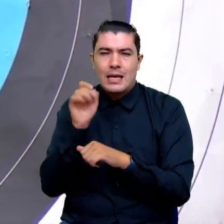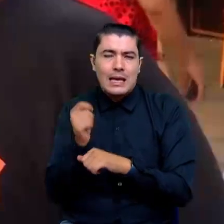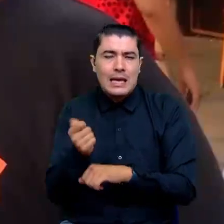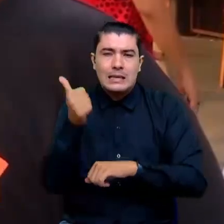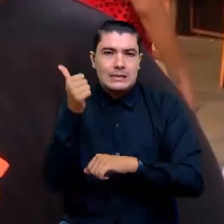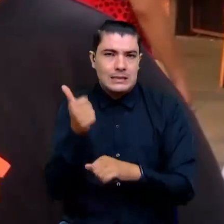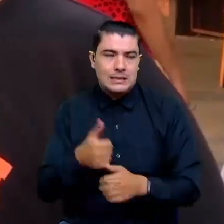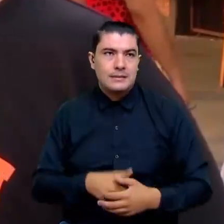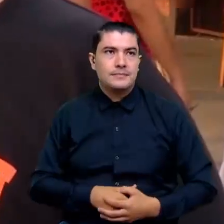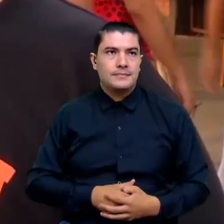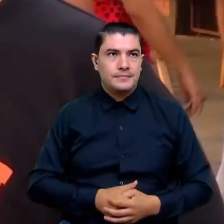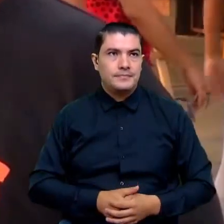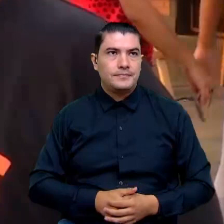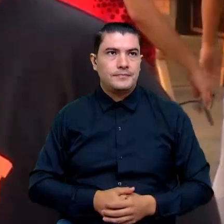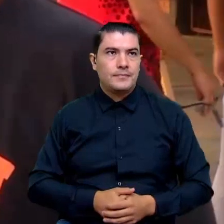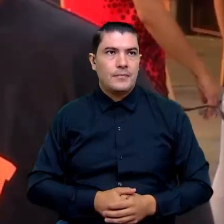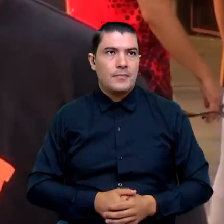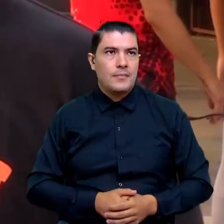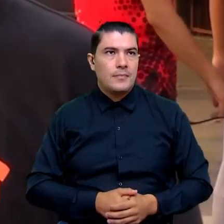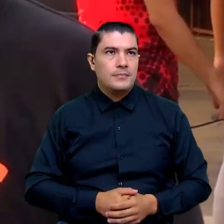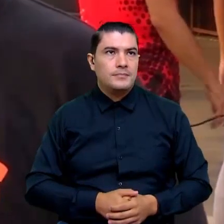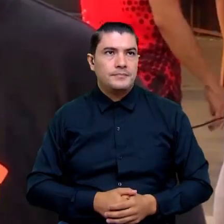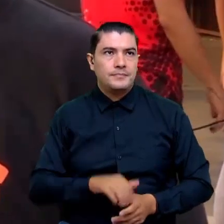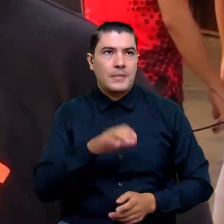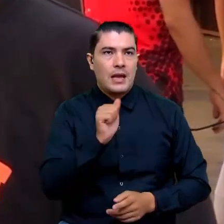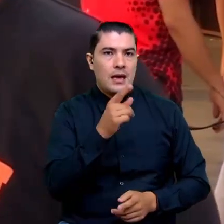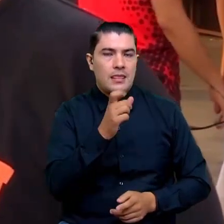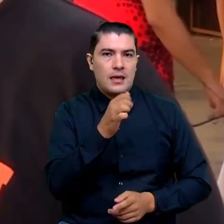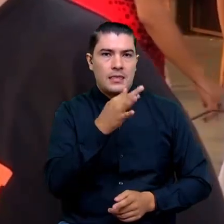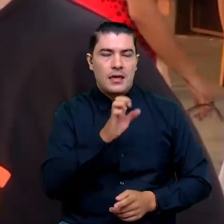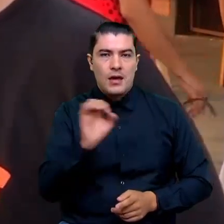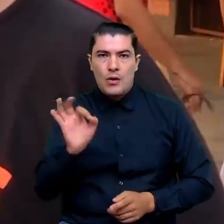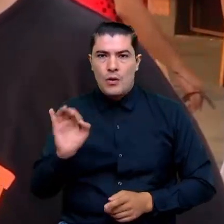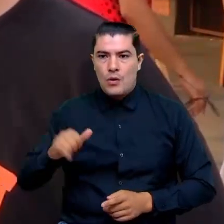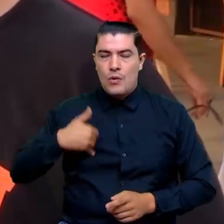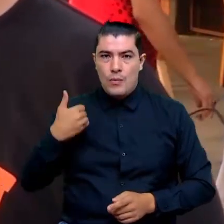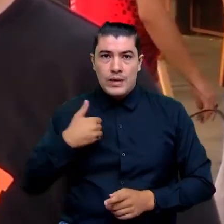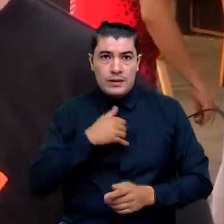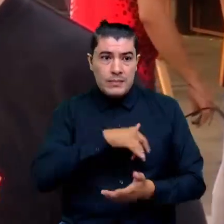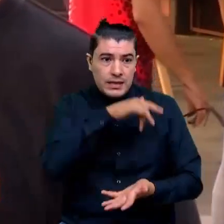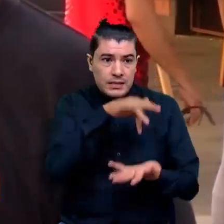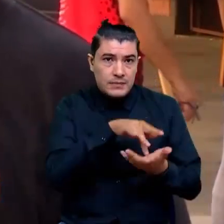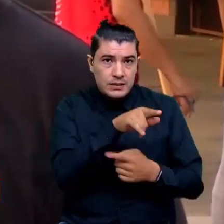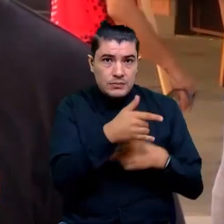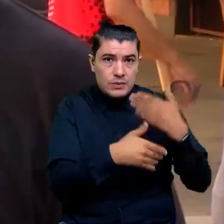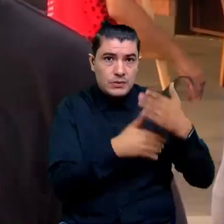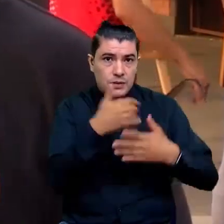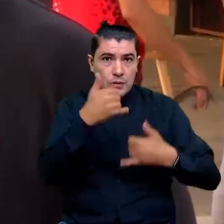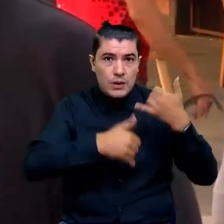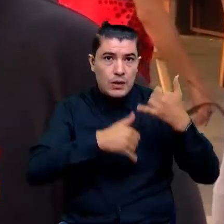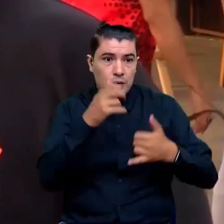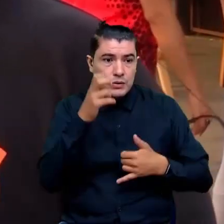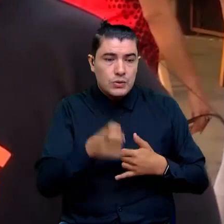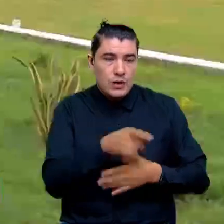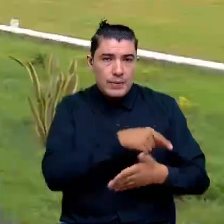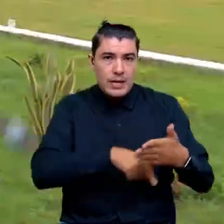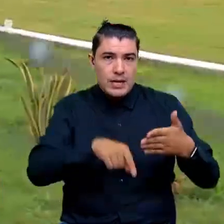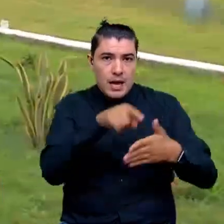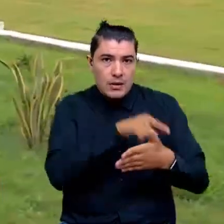para terminar la selección cadete y juvenil que iba a participar en los juegos suramericanos de la juventud del rosario